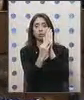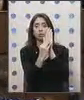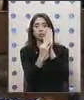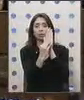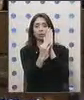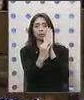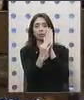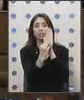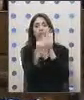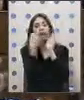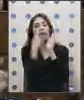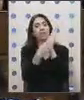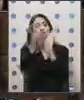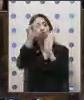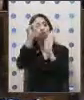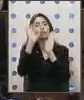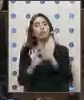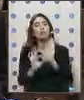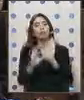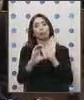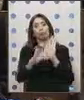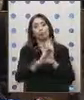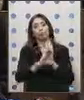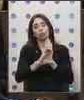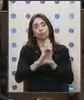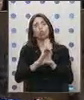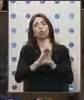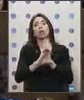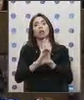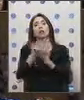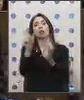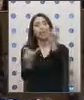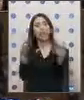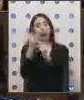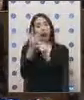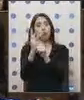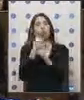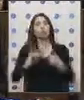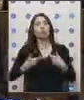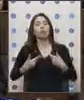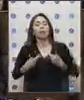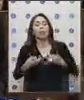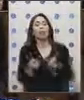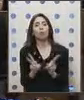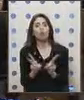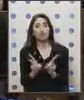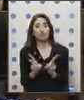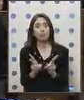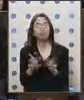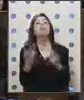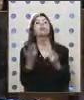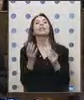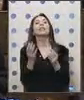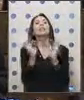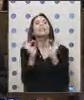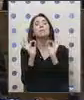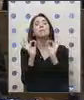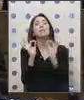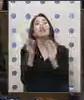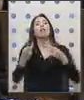de reconocimiento constitucional el derecho de los adultos mayores y particularmente el derecho a una vejez